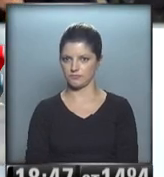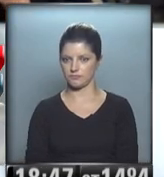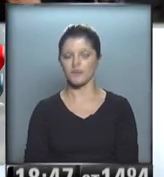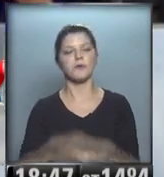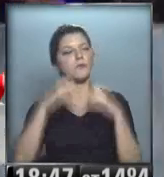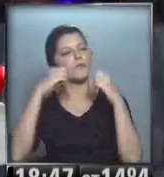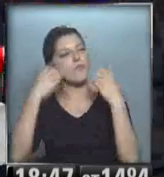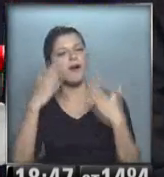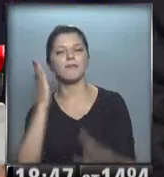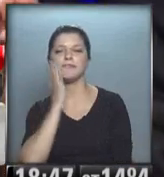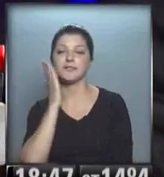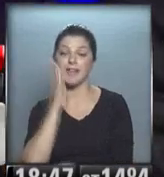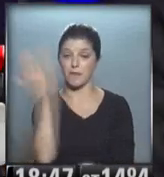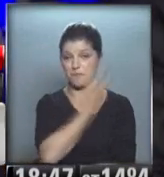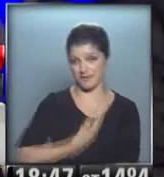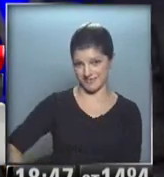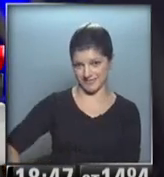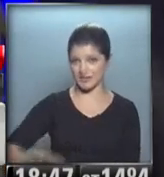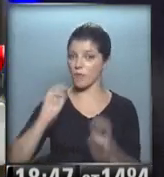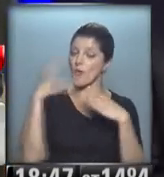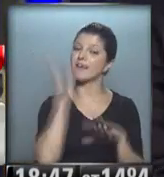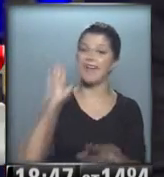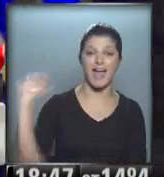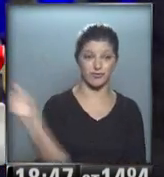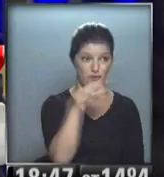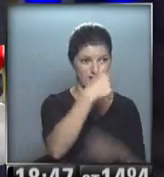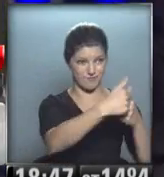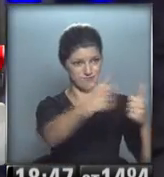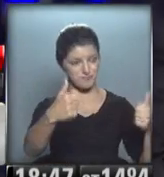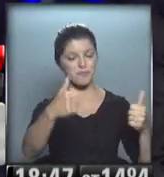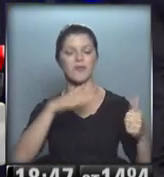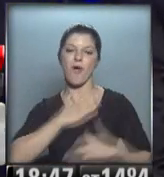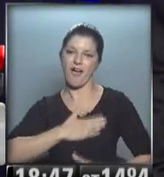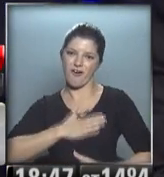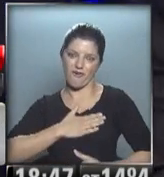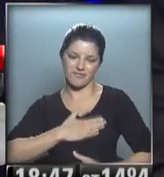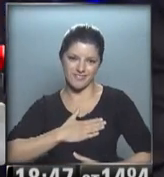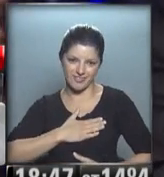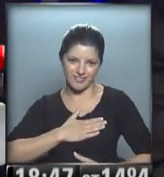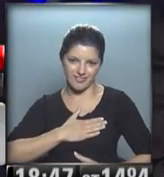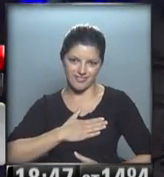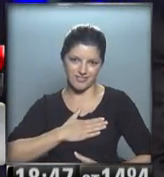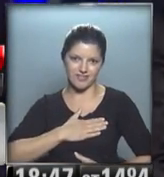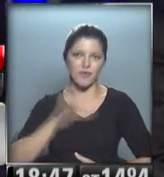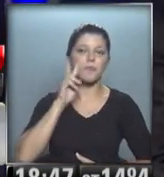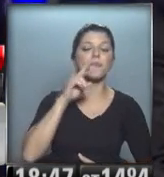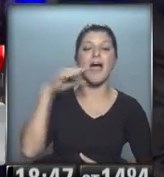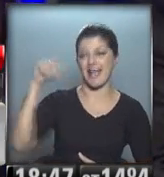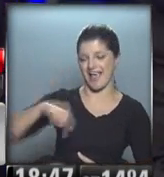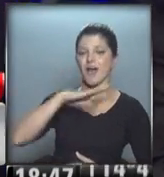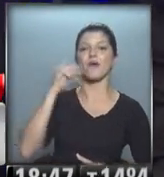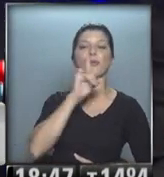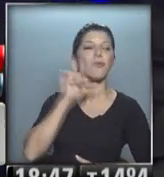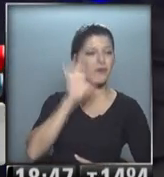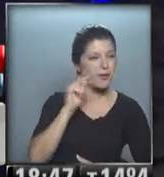Buenas tardes, Presidenta, buenas tardes a todos los que la acompañan. Una alegría grandota que esté Julio acompañándola,